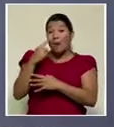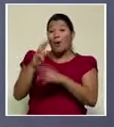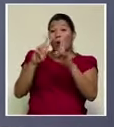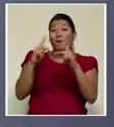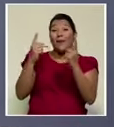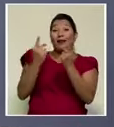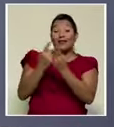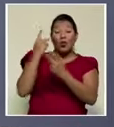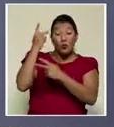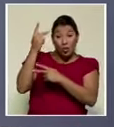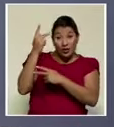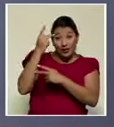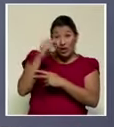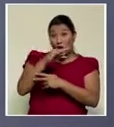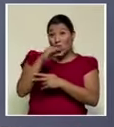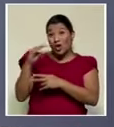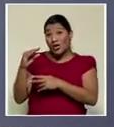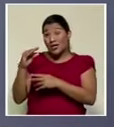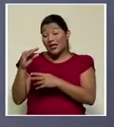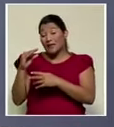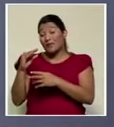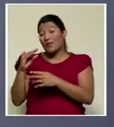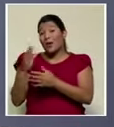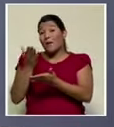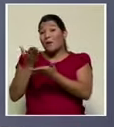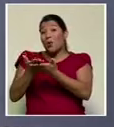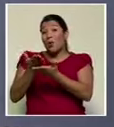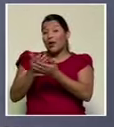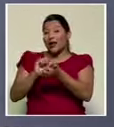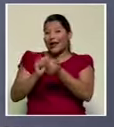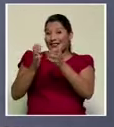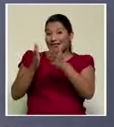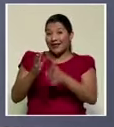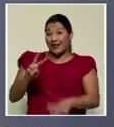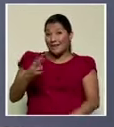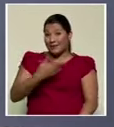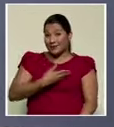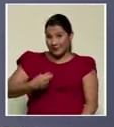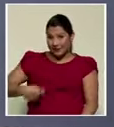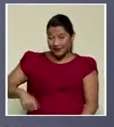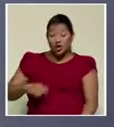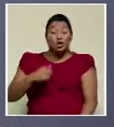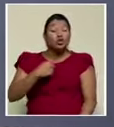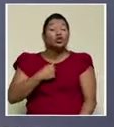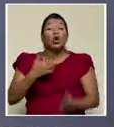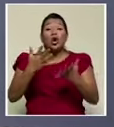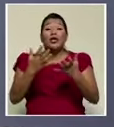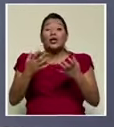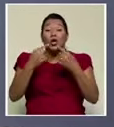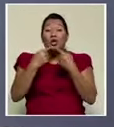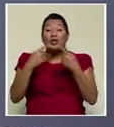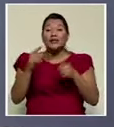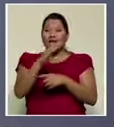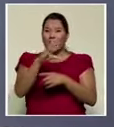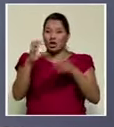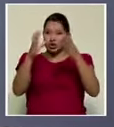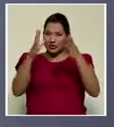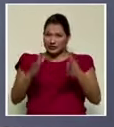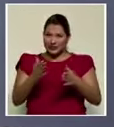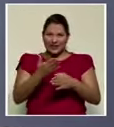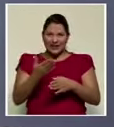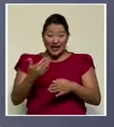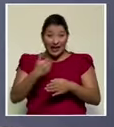postulación. Yo quisiera reafirmarle a la ciudadanía, a los costarricenses que cuentan con